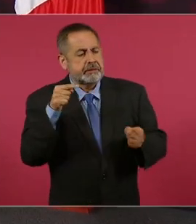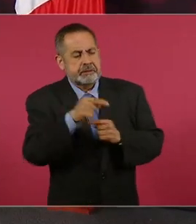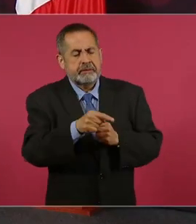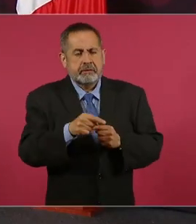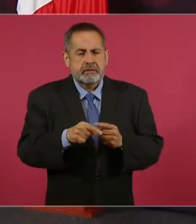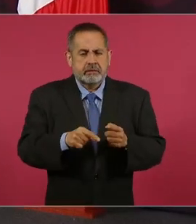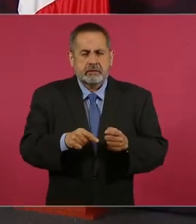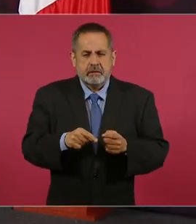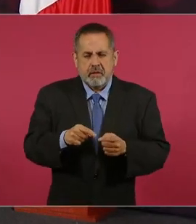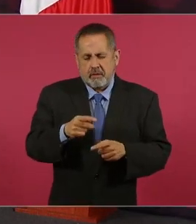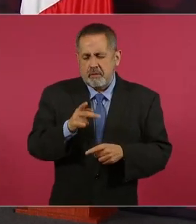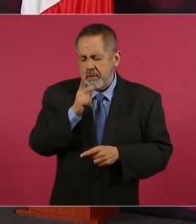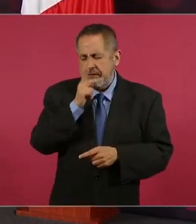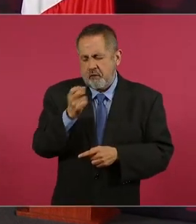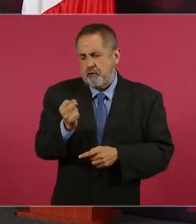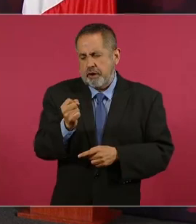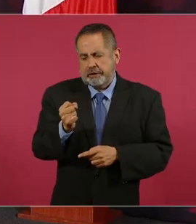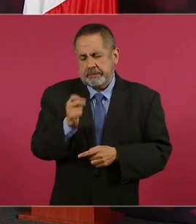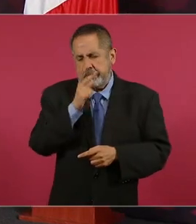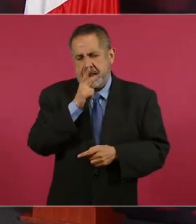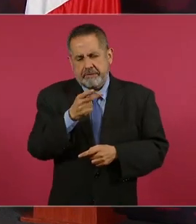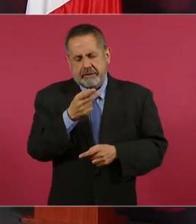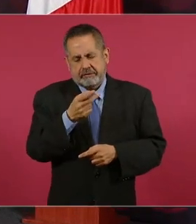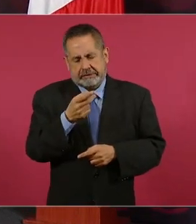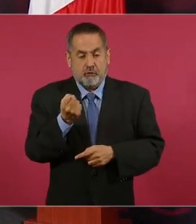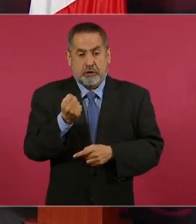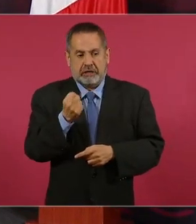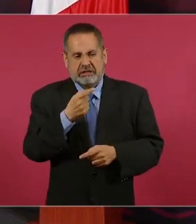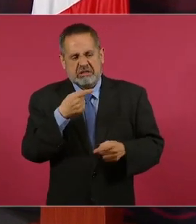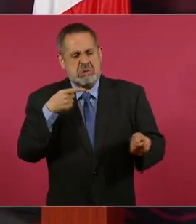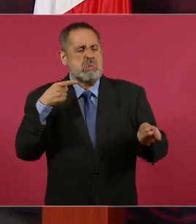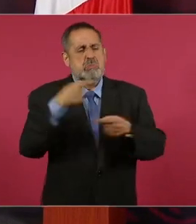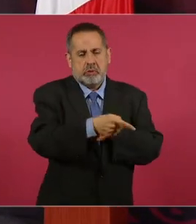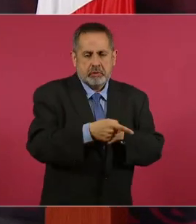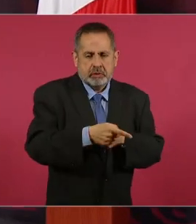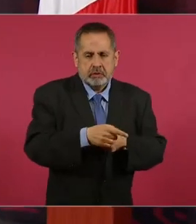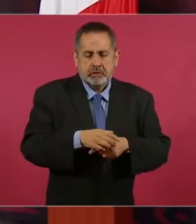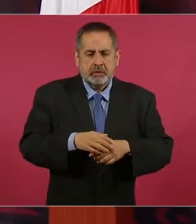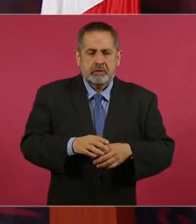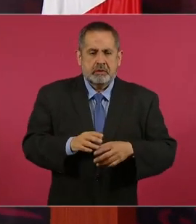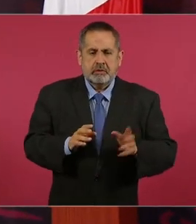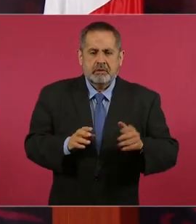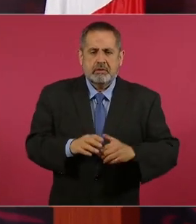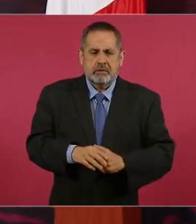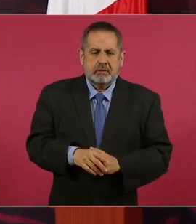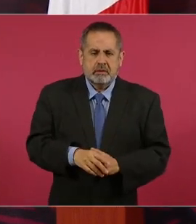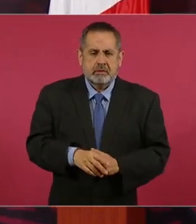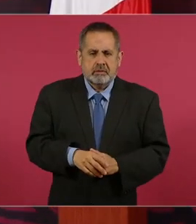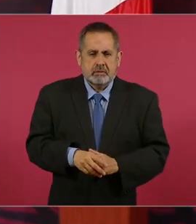palabra muy fuerte, un término muy fuerte, o sea, que es